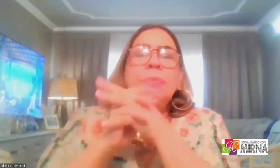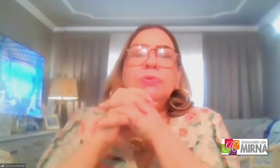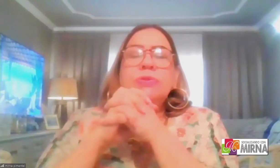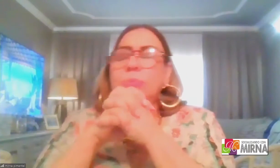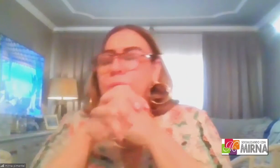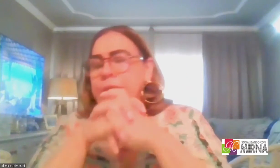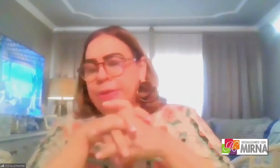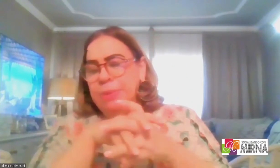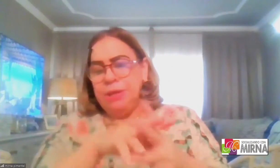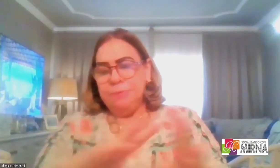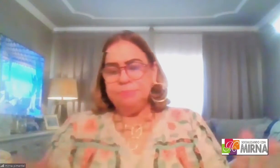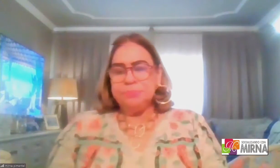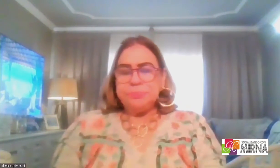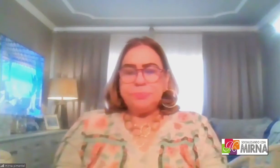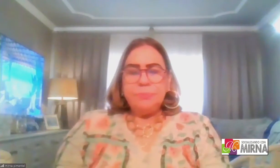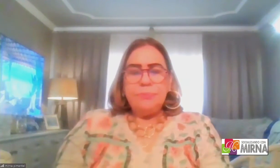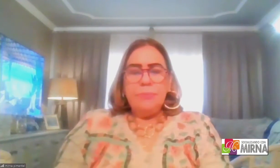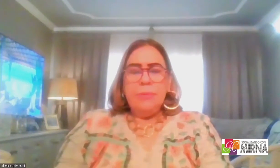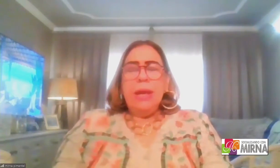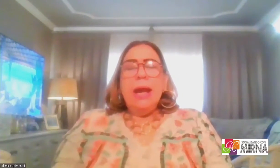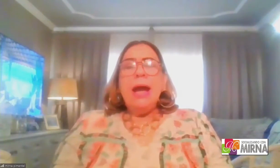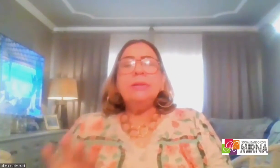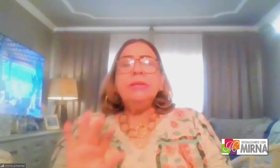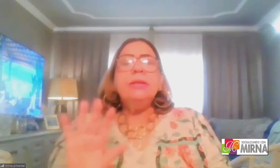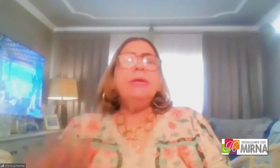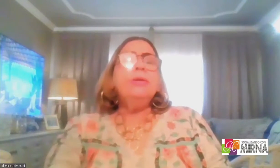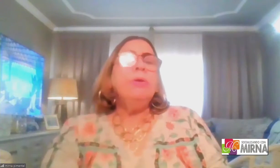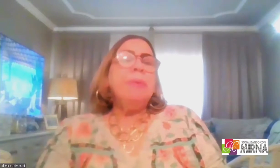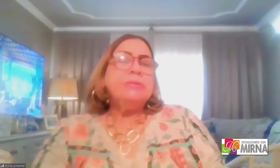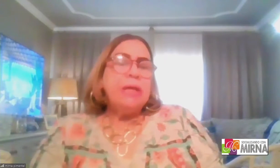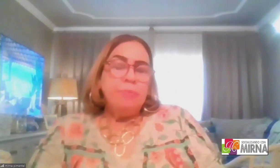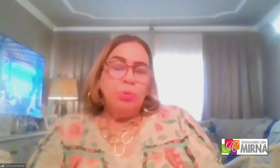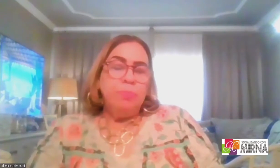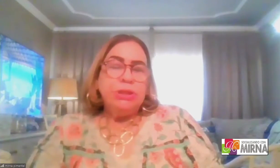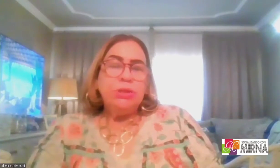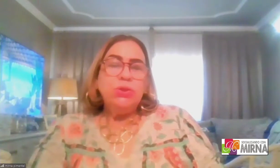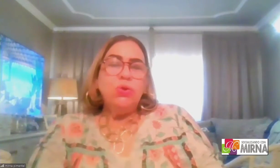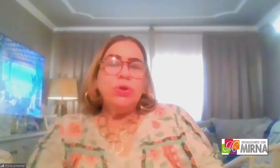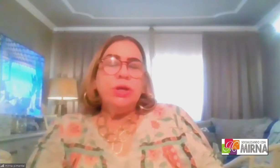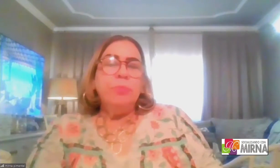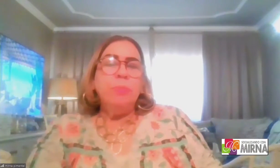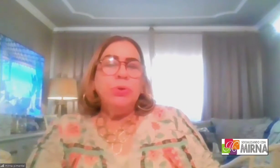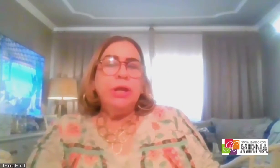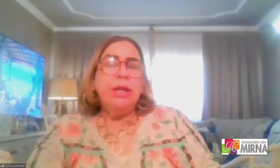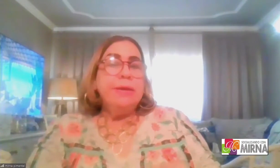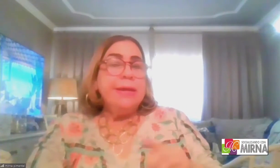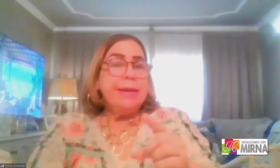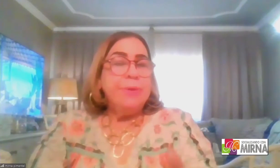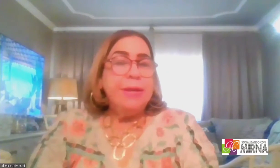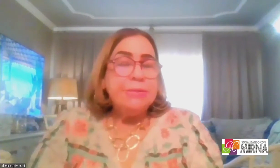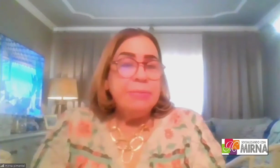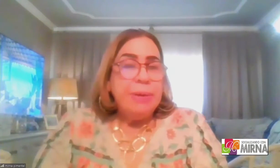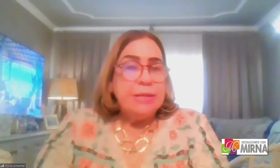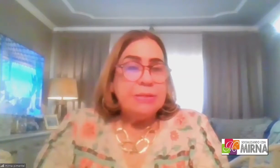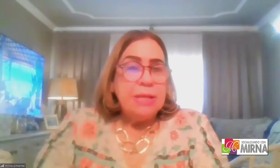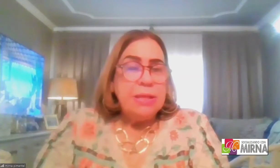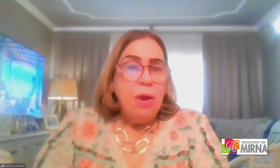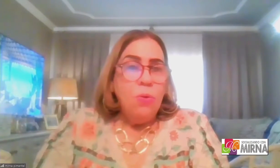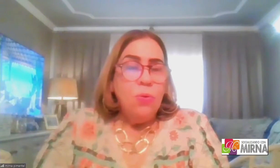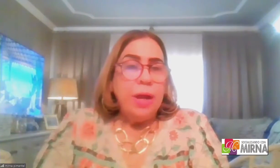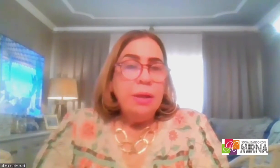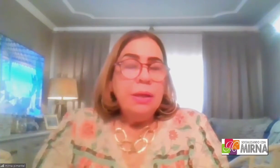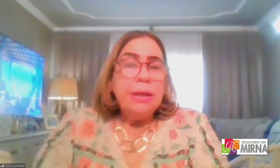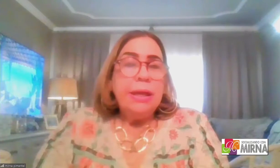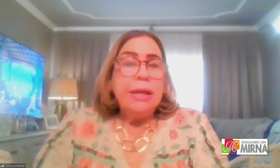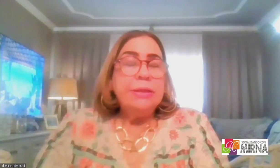Señores, aquí estamos de vuelta. Miren, antes de irnos a pasar por petición, queremos ponerle, y que viene Semana